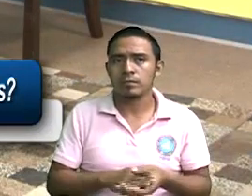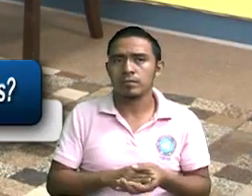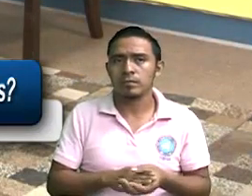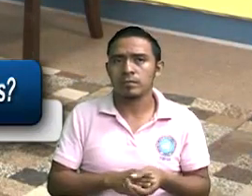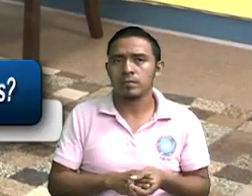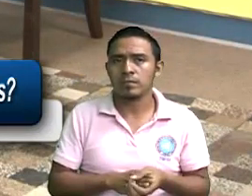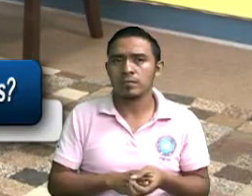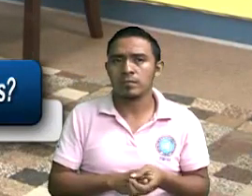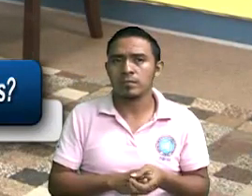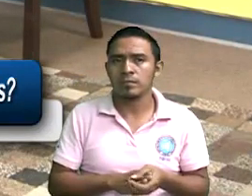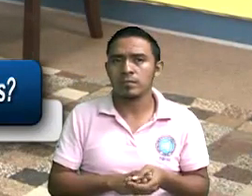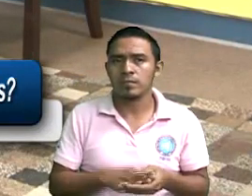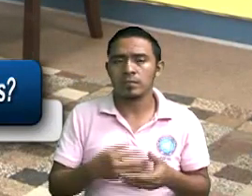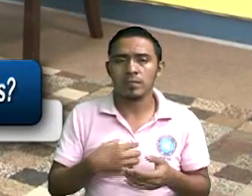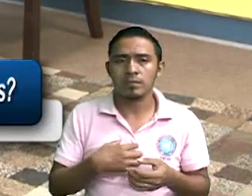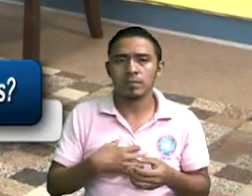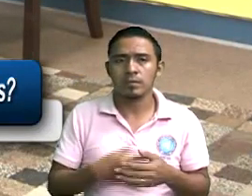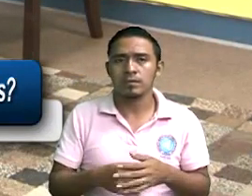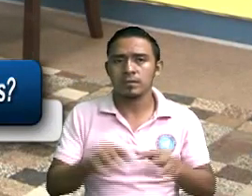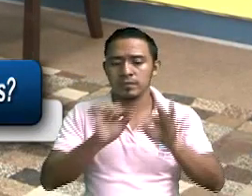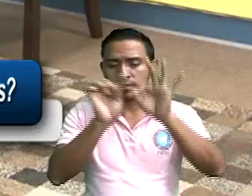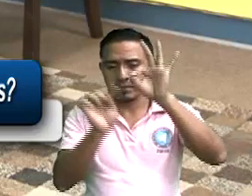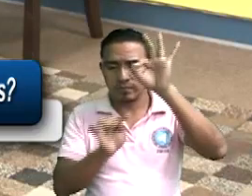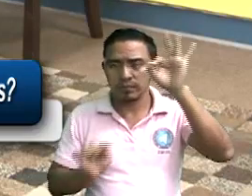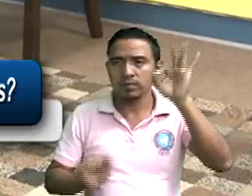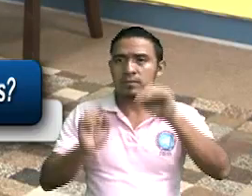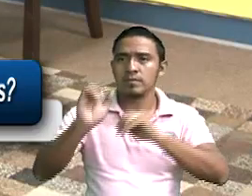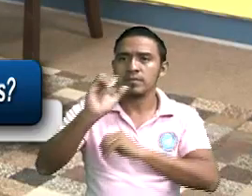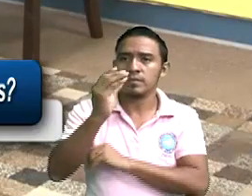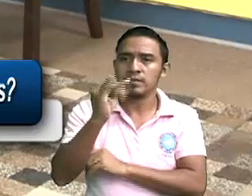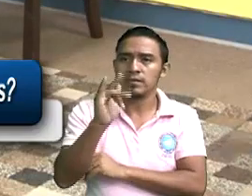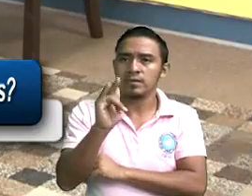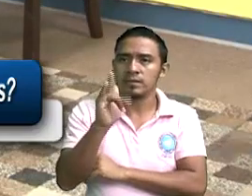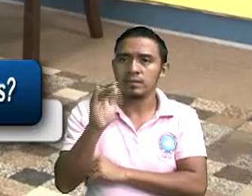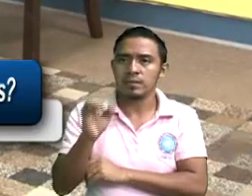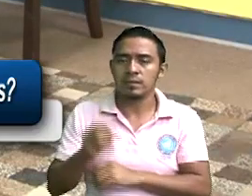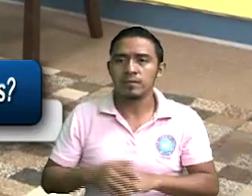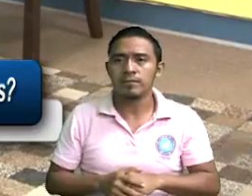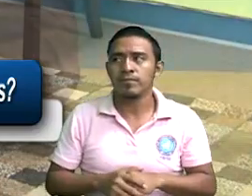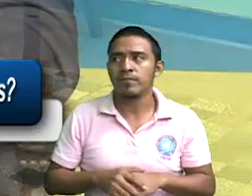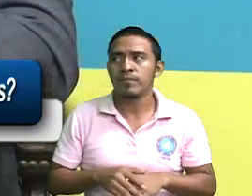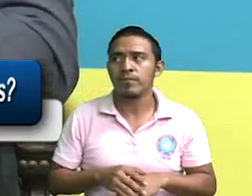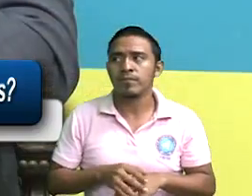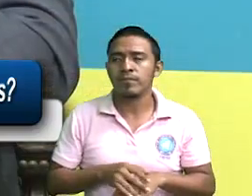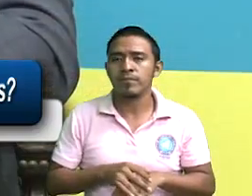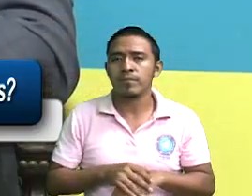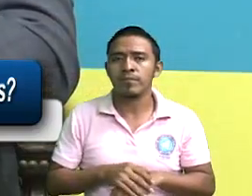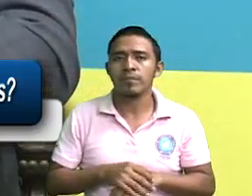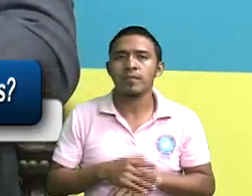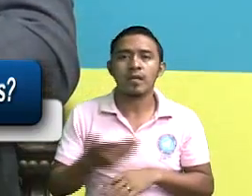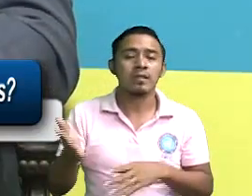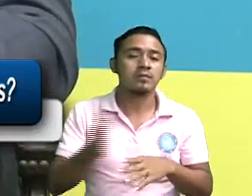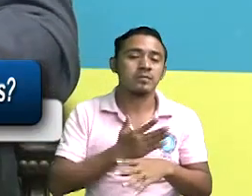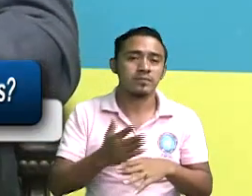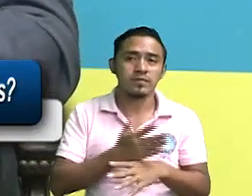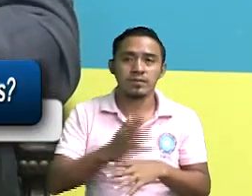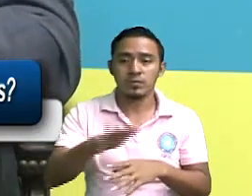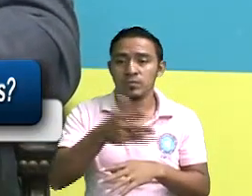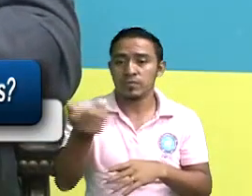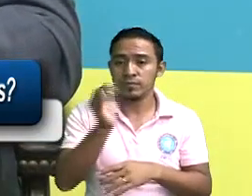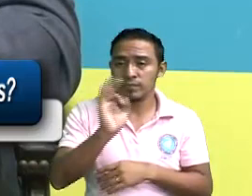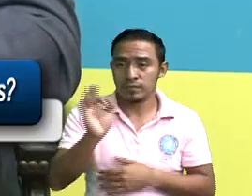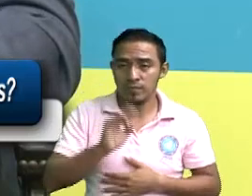el problema del nervio ciático y todo esto, ¿eso no tiene que ver, doctor? Esa es otra forma de neuropatía.